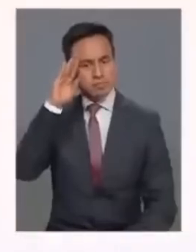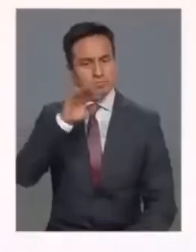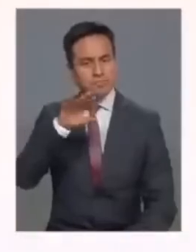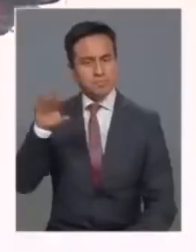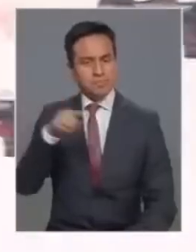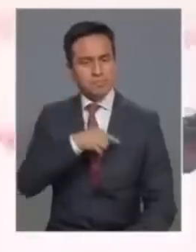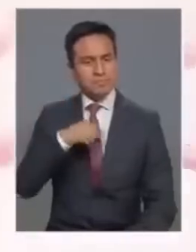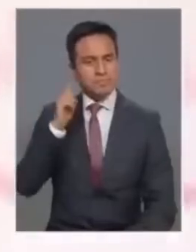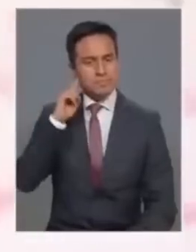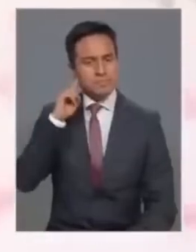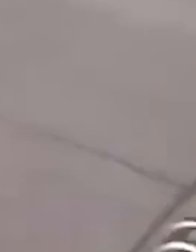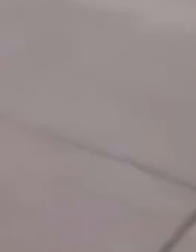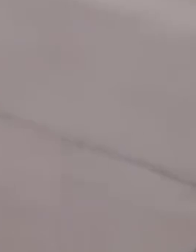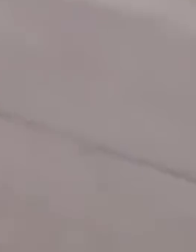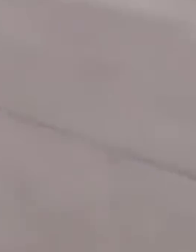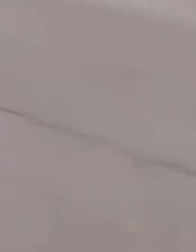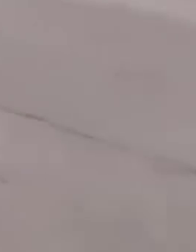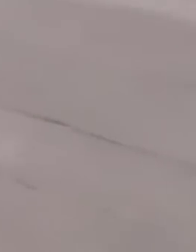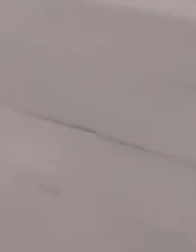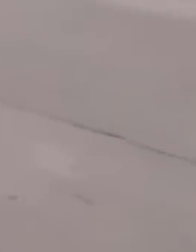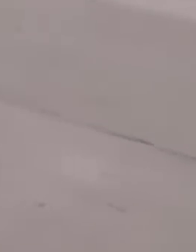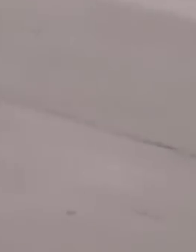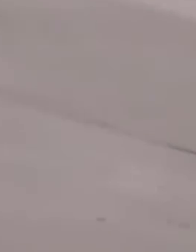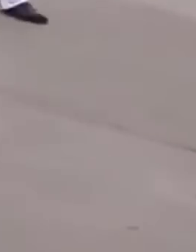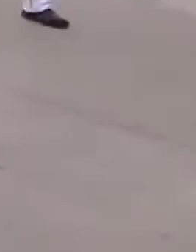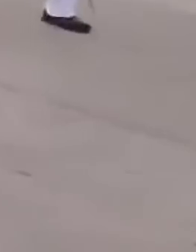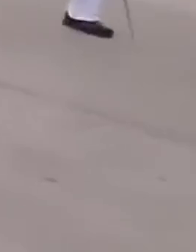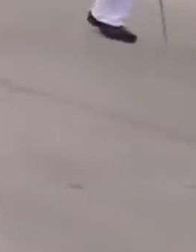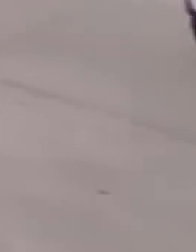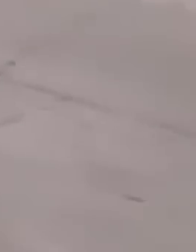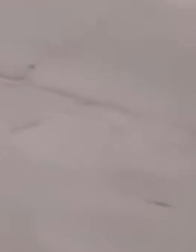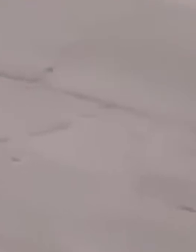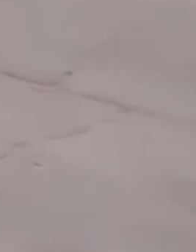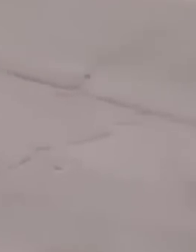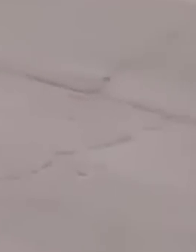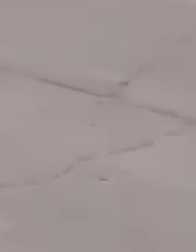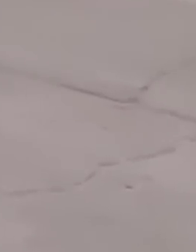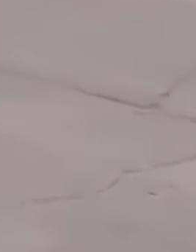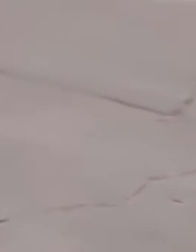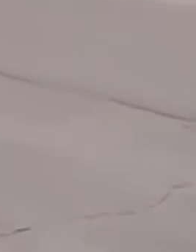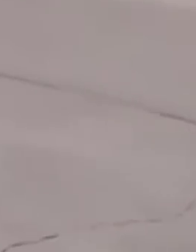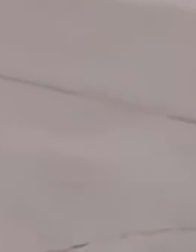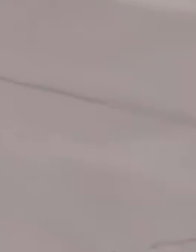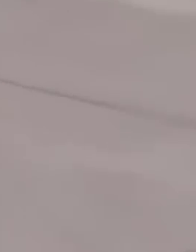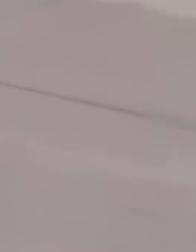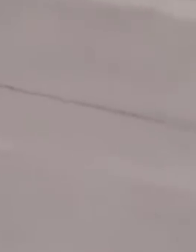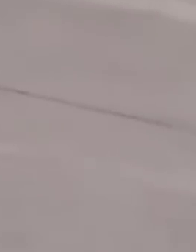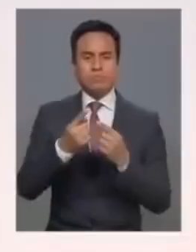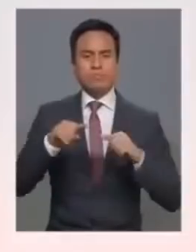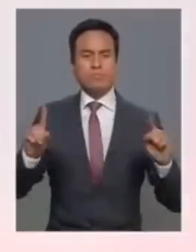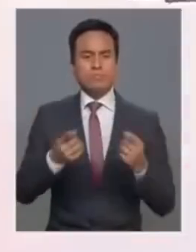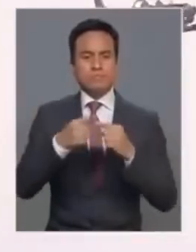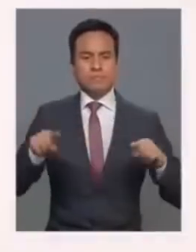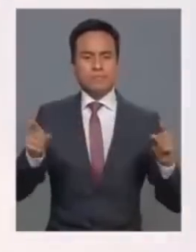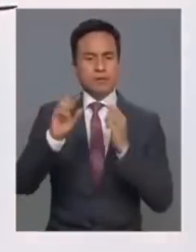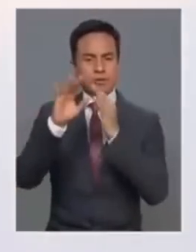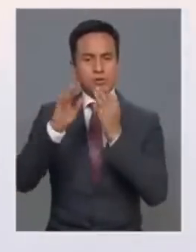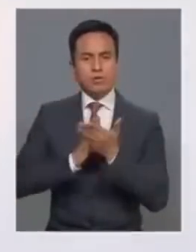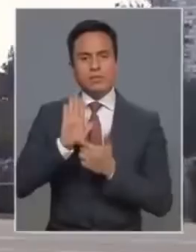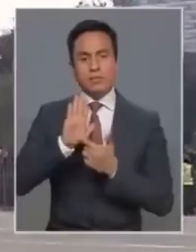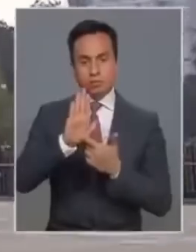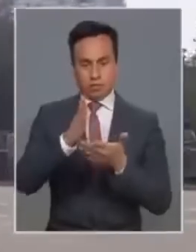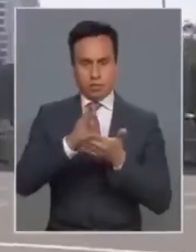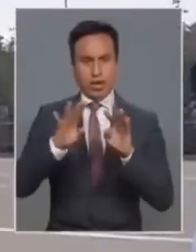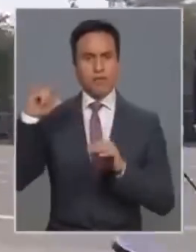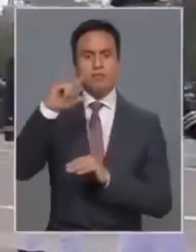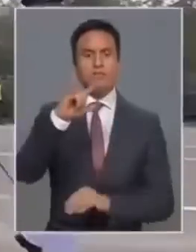Hola, hola. Y antes de comenzar el video, quiero invitarte a que te suscribas, actives la campanita de notificación para que YouTube te avise cada vez que nosotros subamos